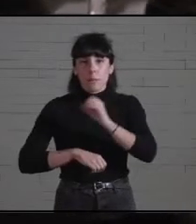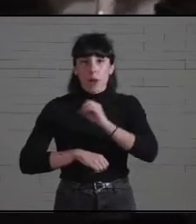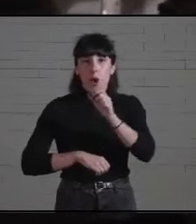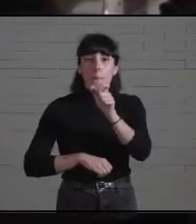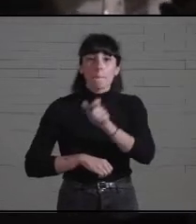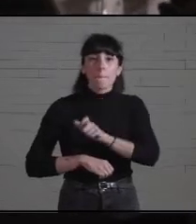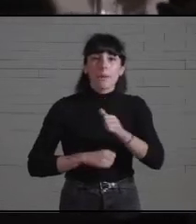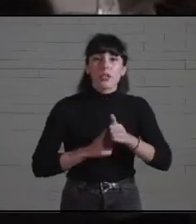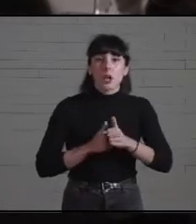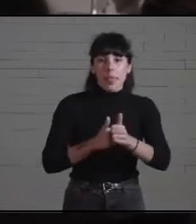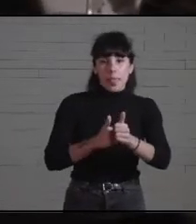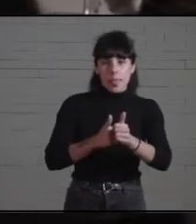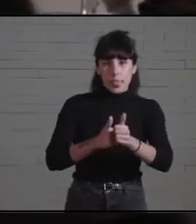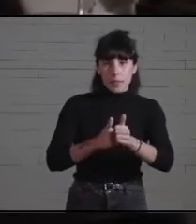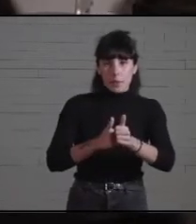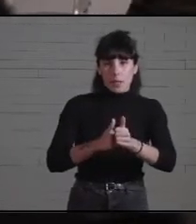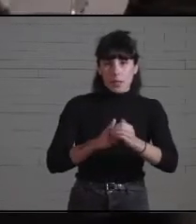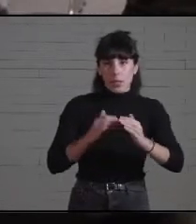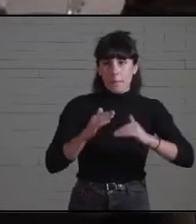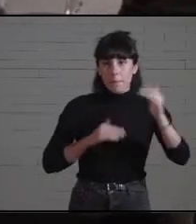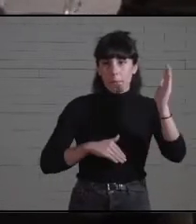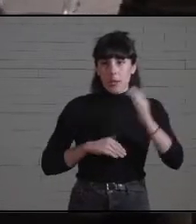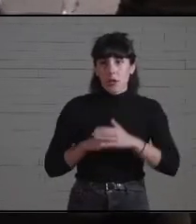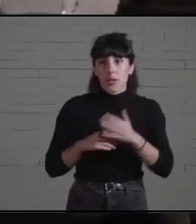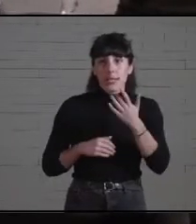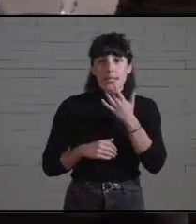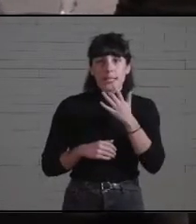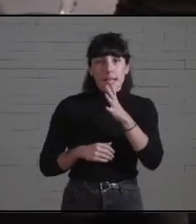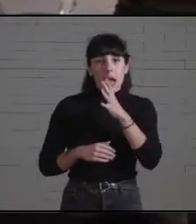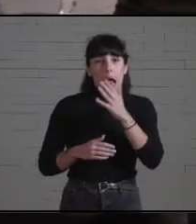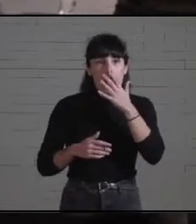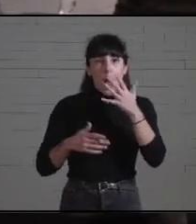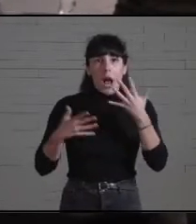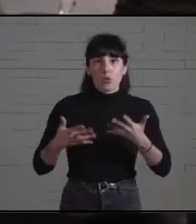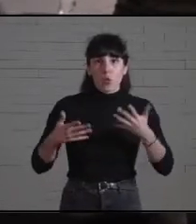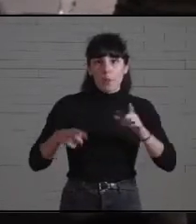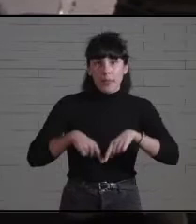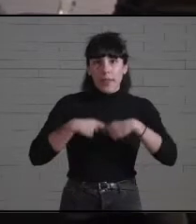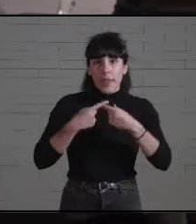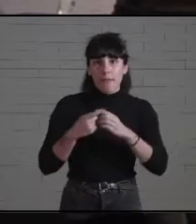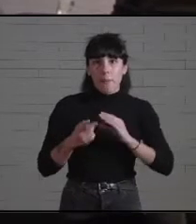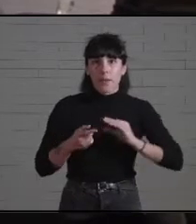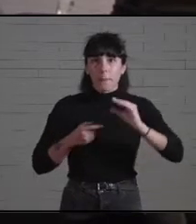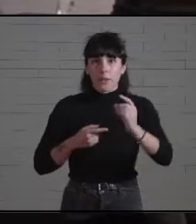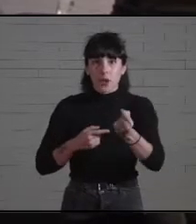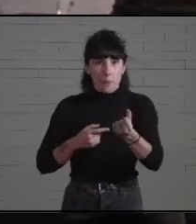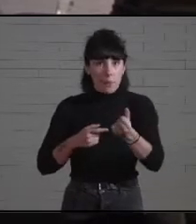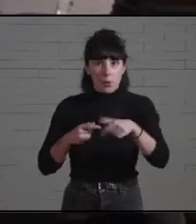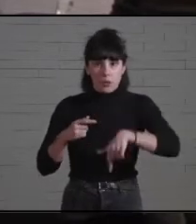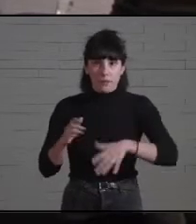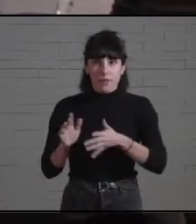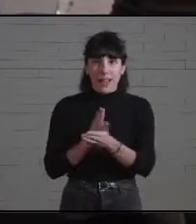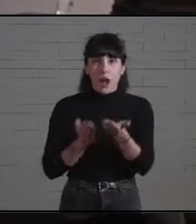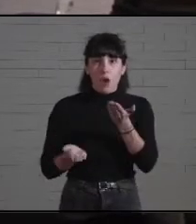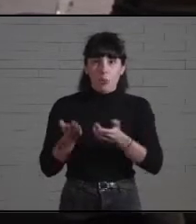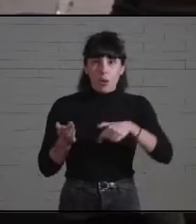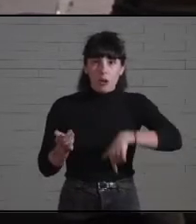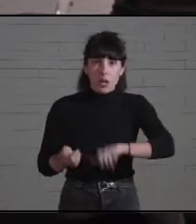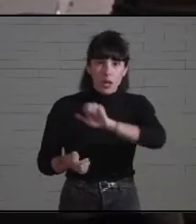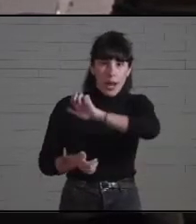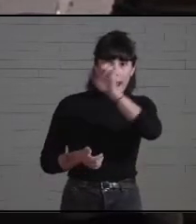Bueno, aquí ya, si gastamos poco en familia, esto ya es, en comparación europea, realmente